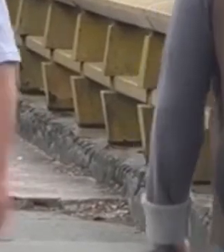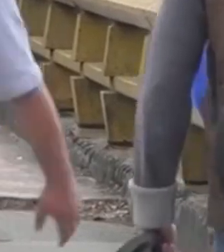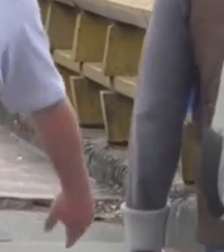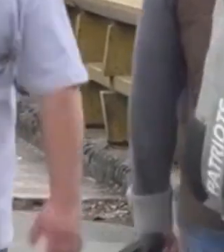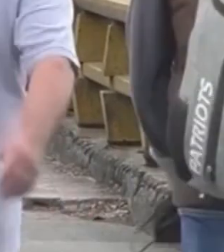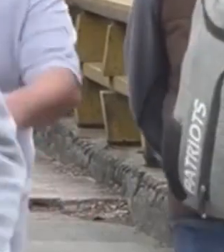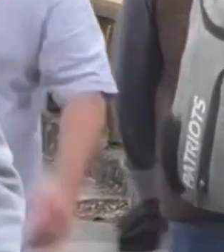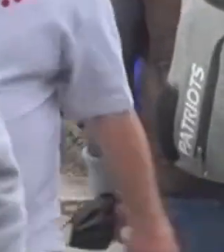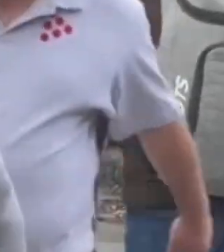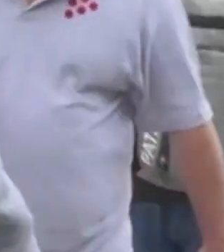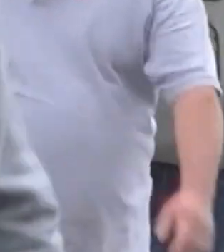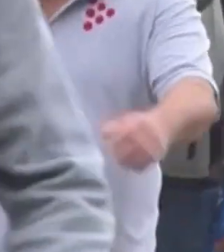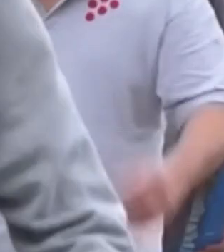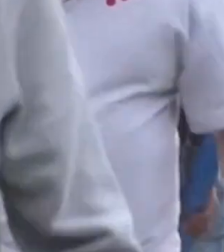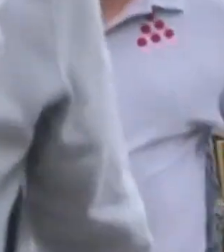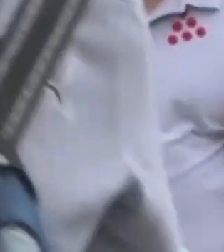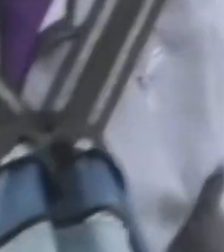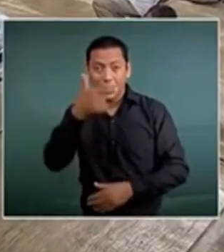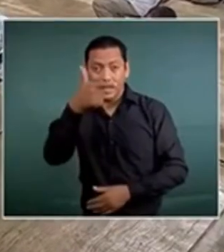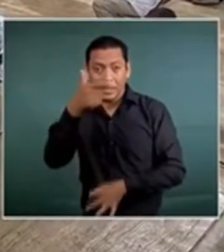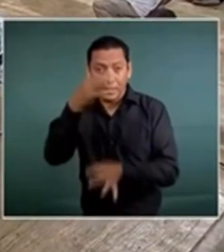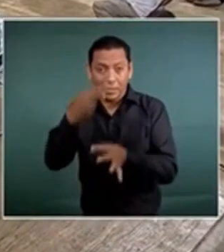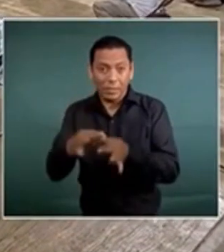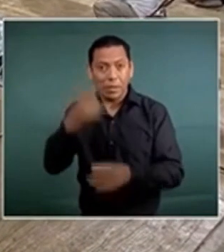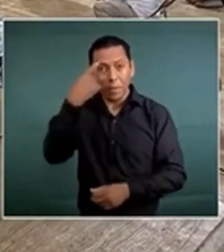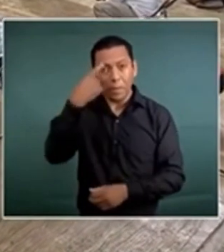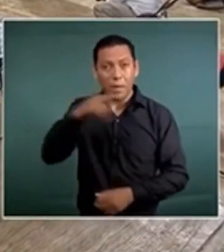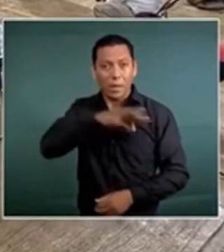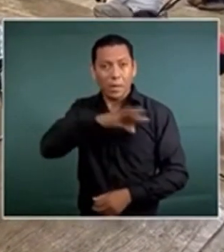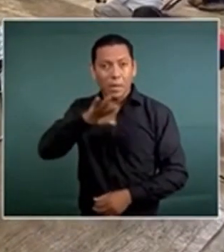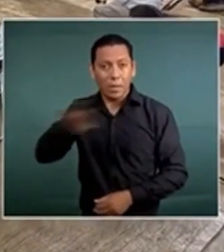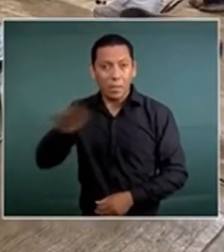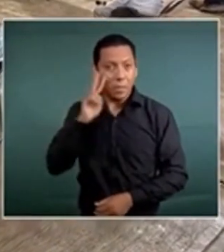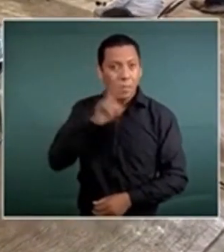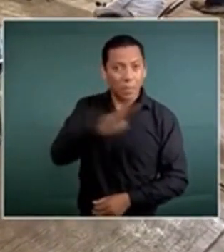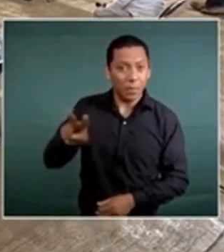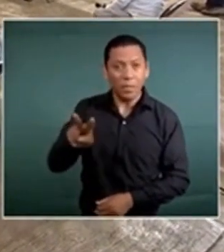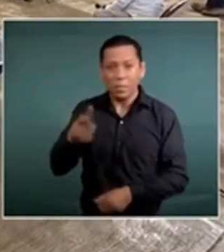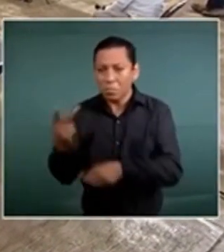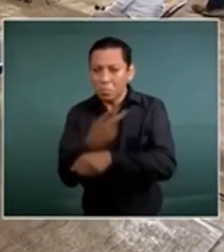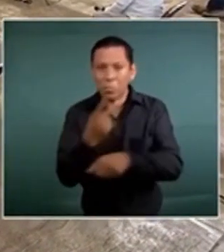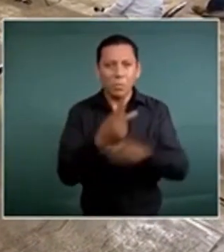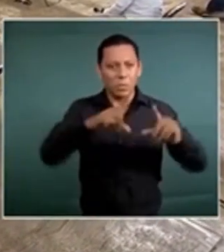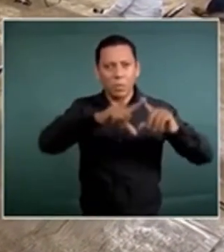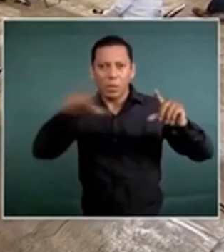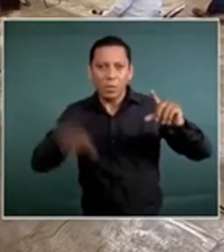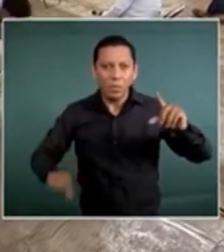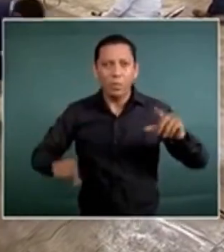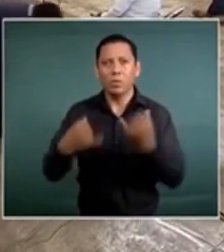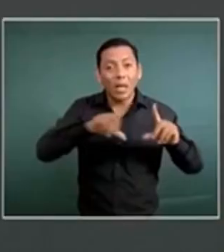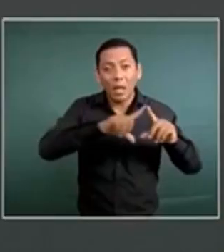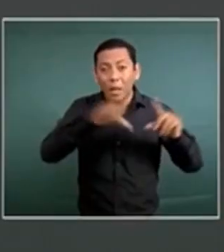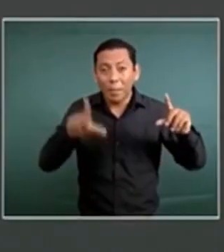en riesgo máximo por los contagios. El presidente Andrés Manuel López Obrador mantiene sus actos fuera de la capital y